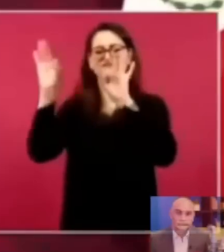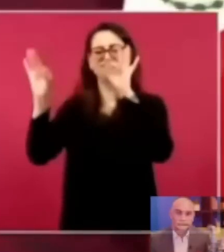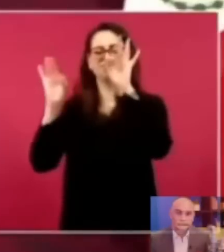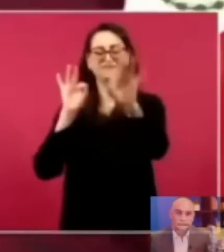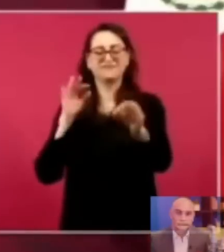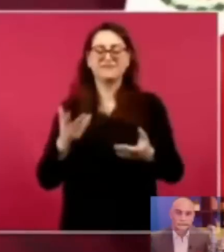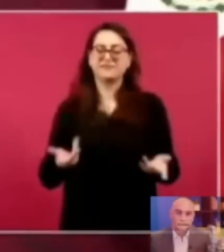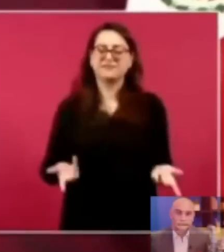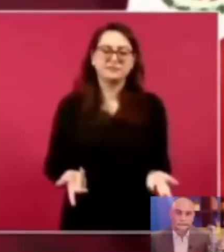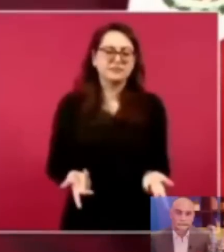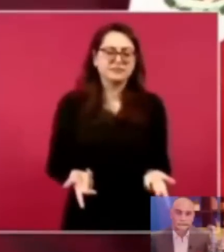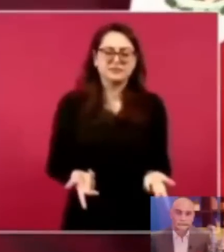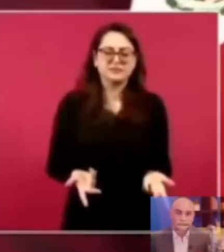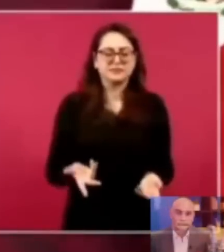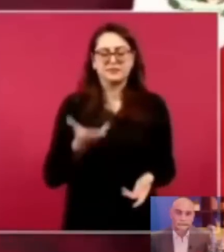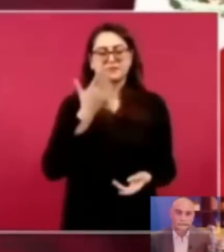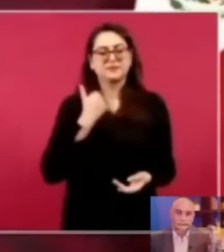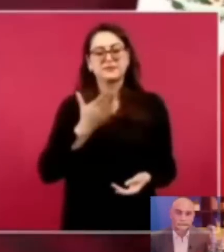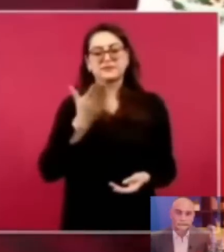la